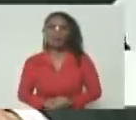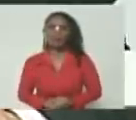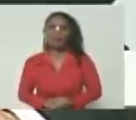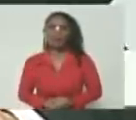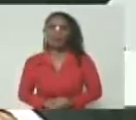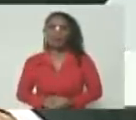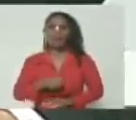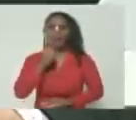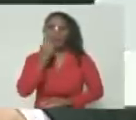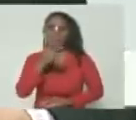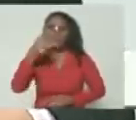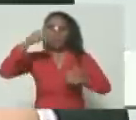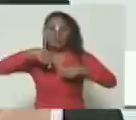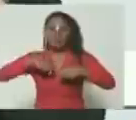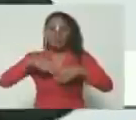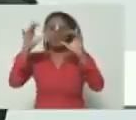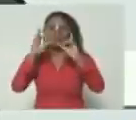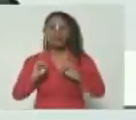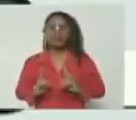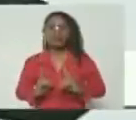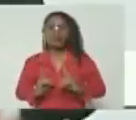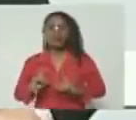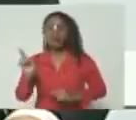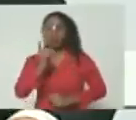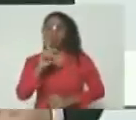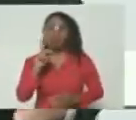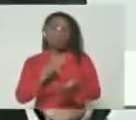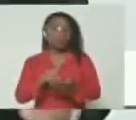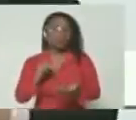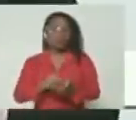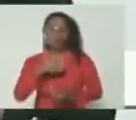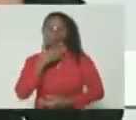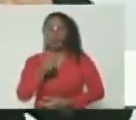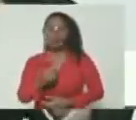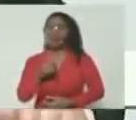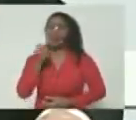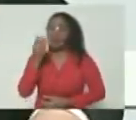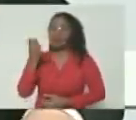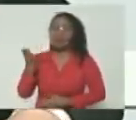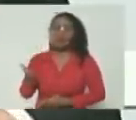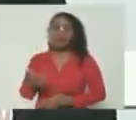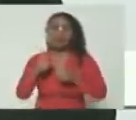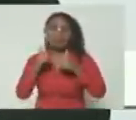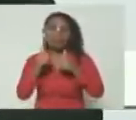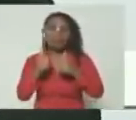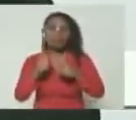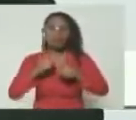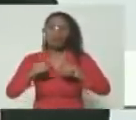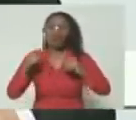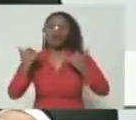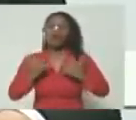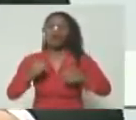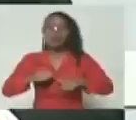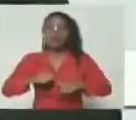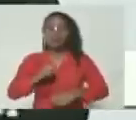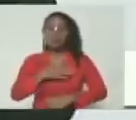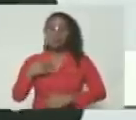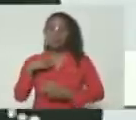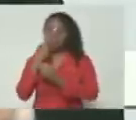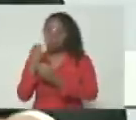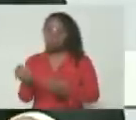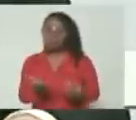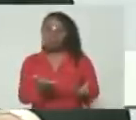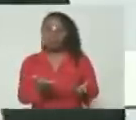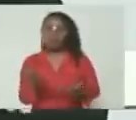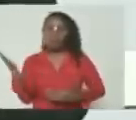Qué bueno que hoy decidieron participar. No participaron en diciembre, qué bueno, está bien. Pero ahora sí lo quieren hacer, bienvenidos.